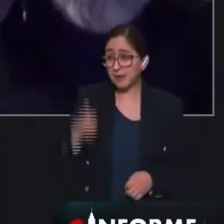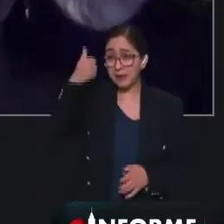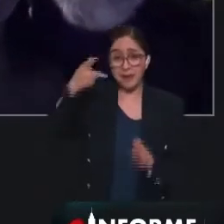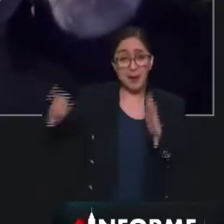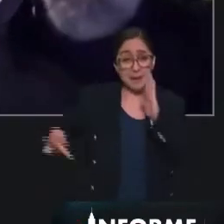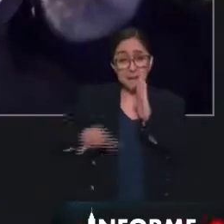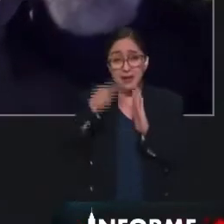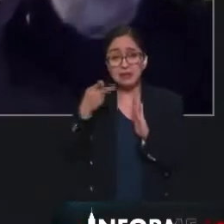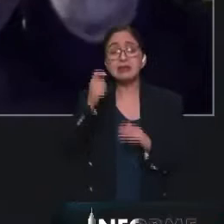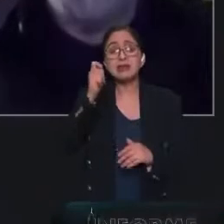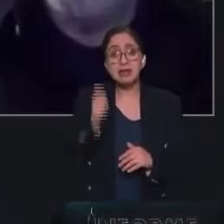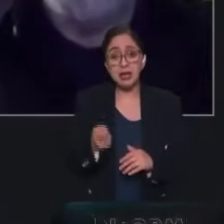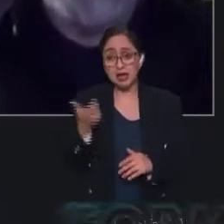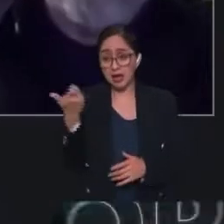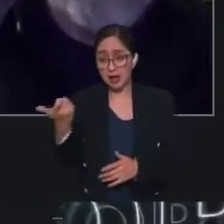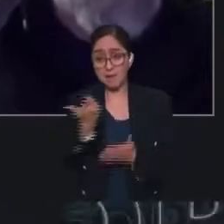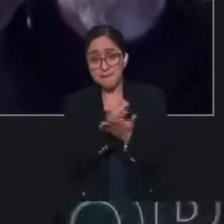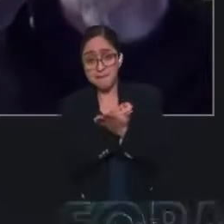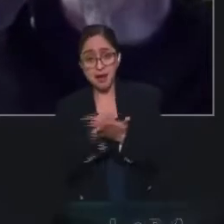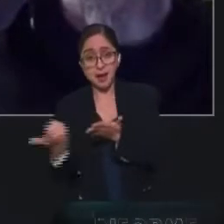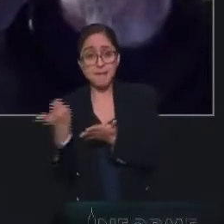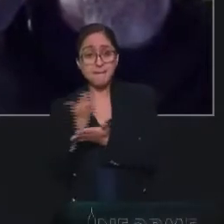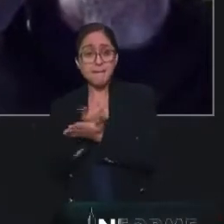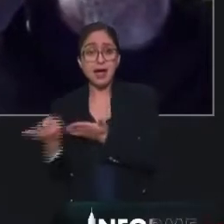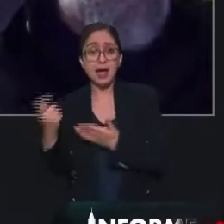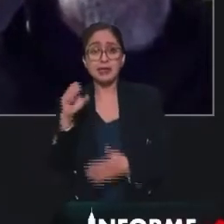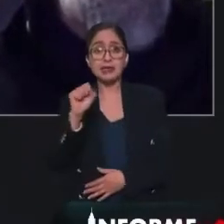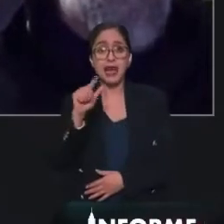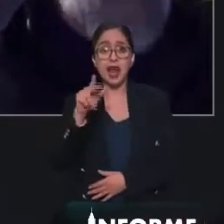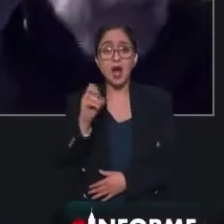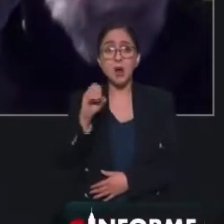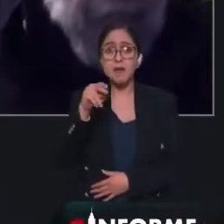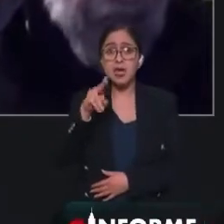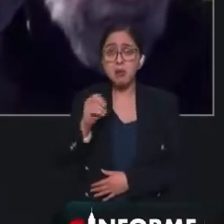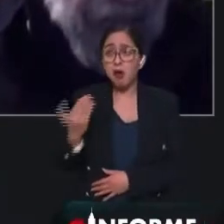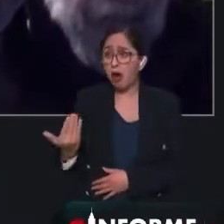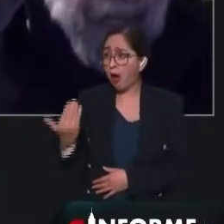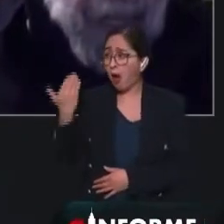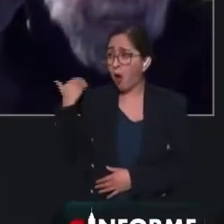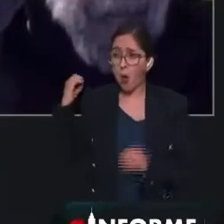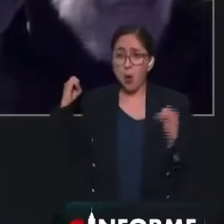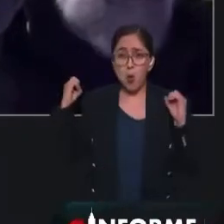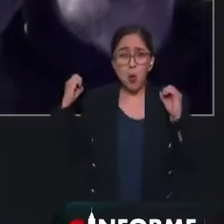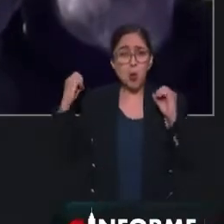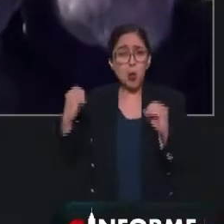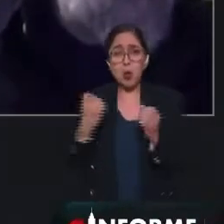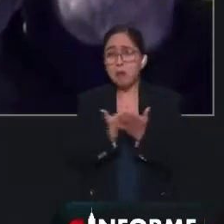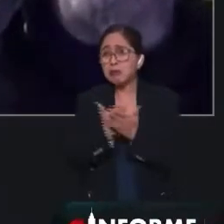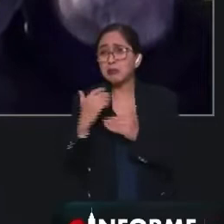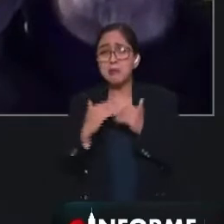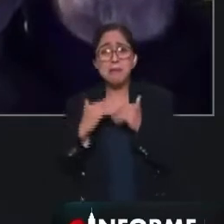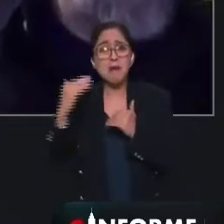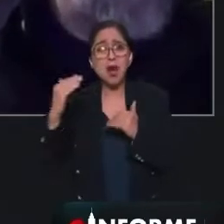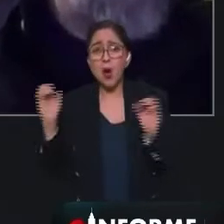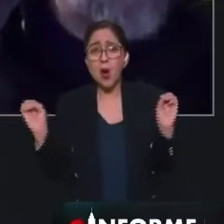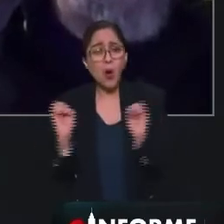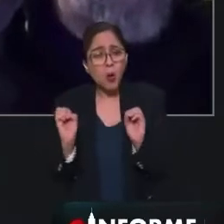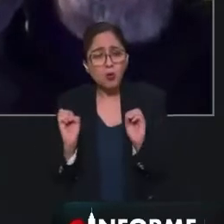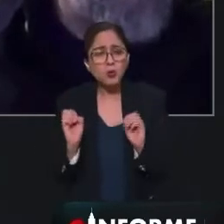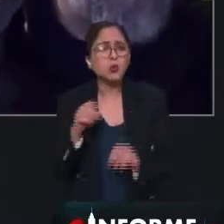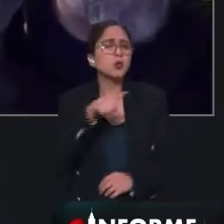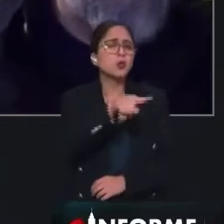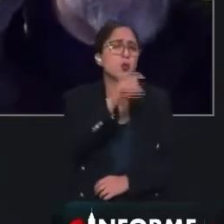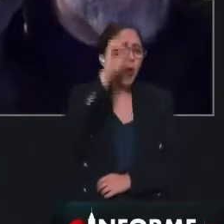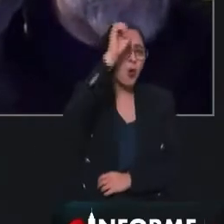crecimiento del salario mínimo en proporciones que jamás se habían visto. Pero ¿cuál es tu balance? ¿Qué es lo que ves que se ha